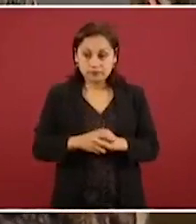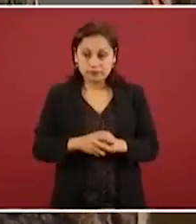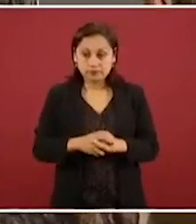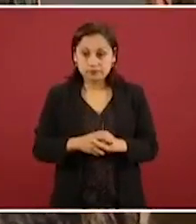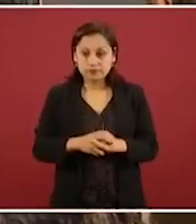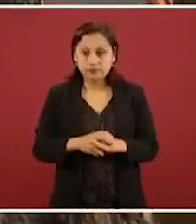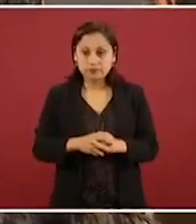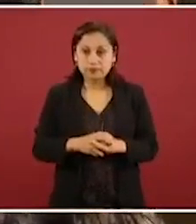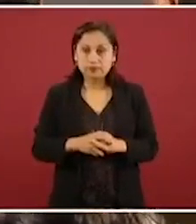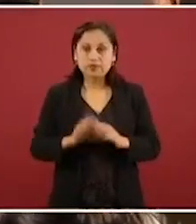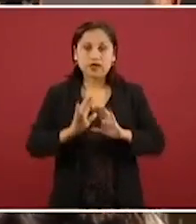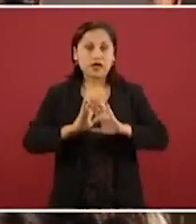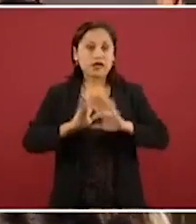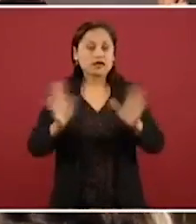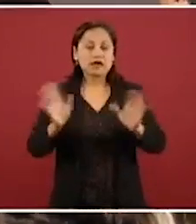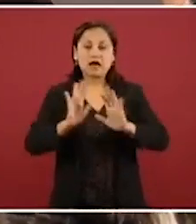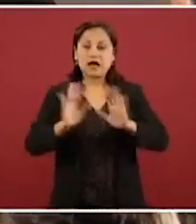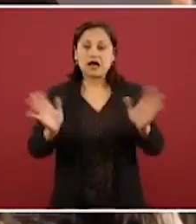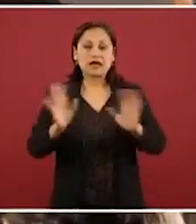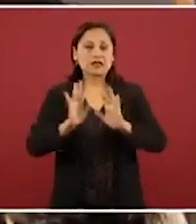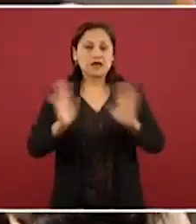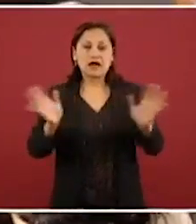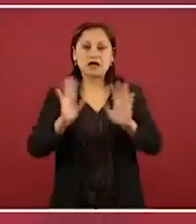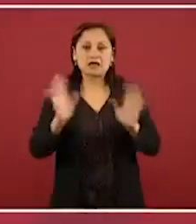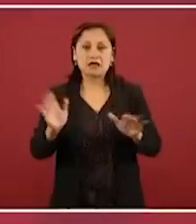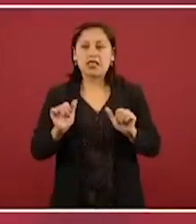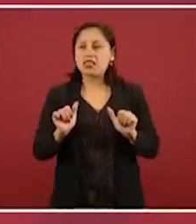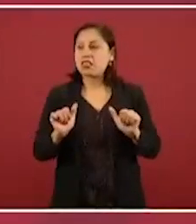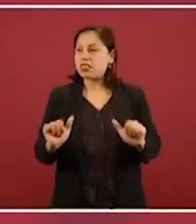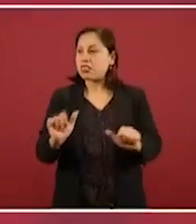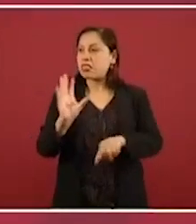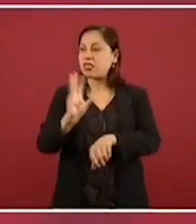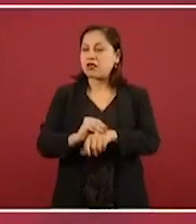hay impunidad, no hay privilegios.